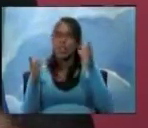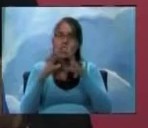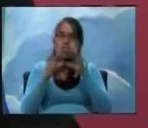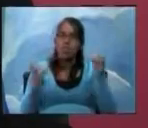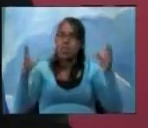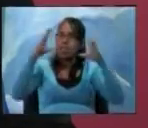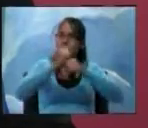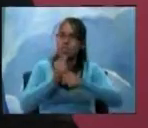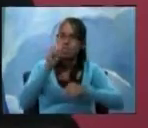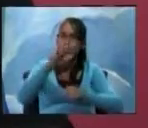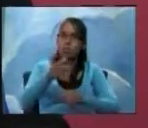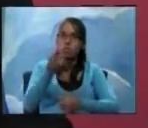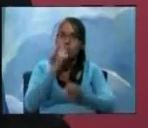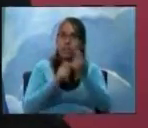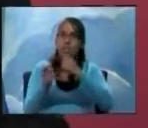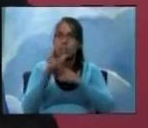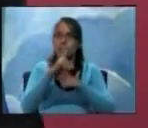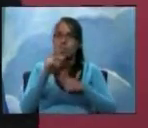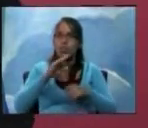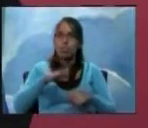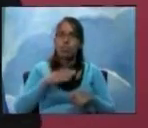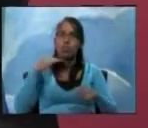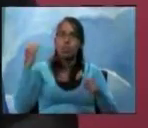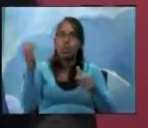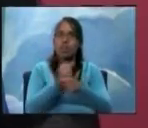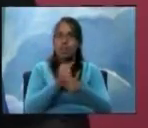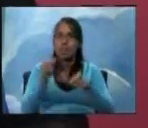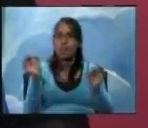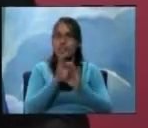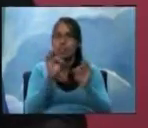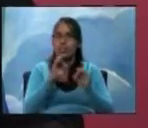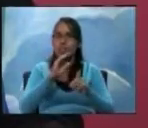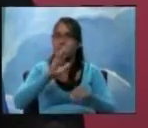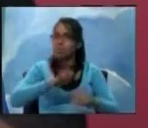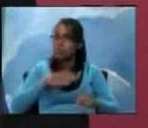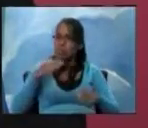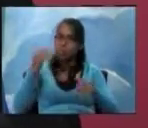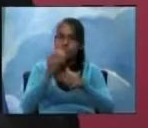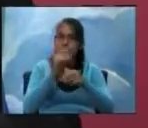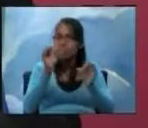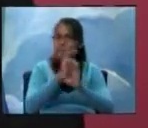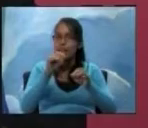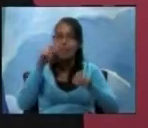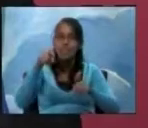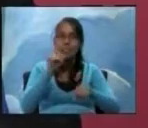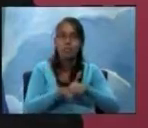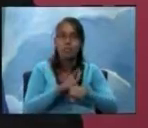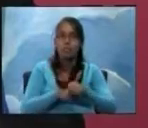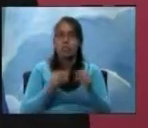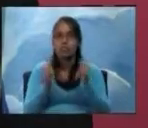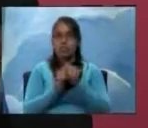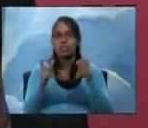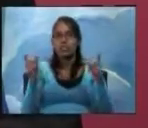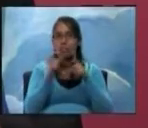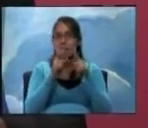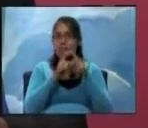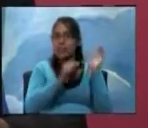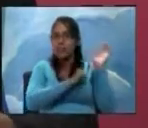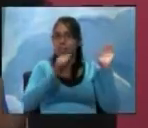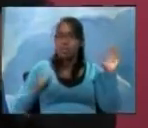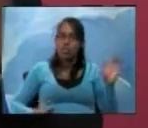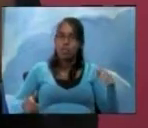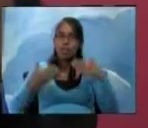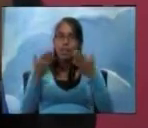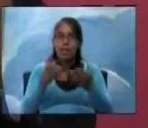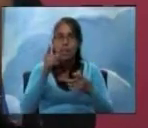la pasó pescando y no pudo lograr nada, no pudo producir nada. En ese momento, con esa palabra que el Señor le da,